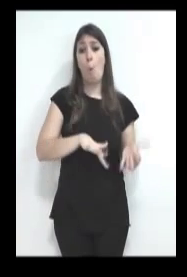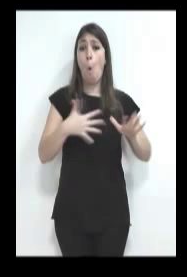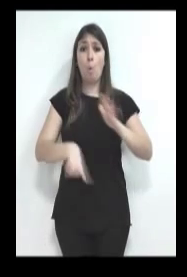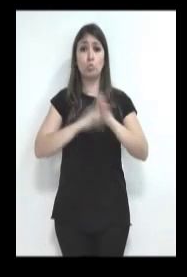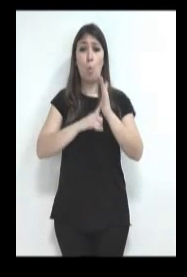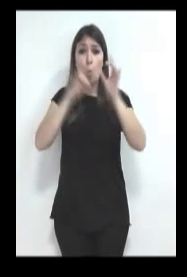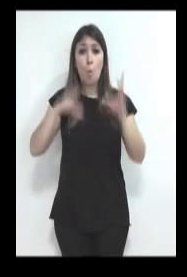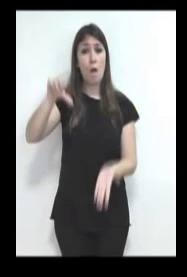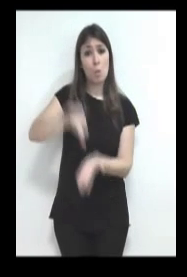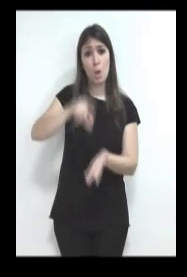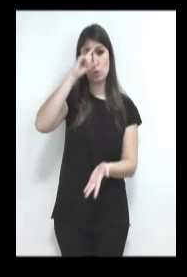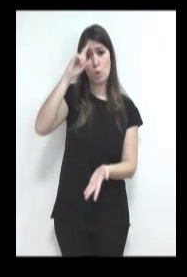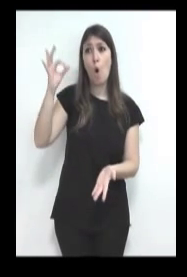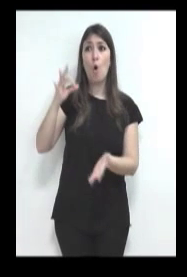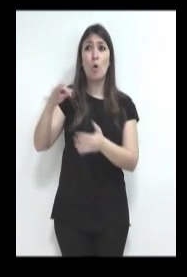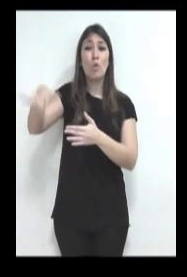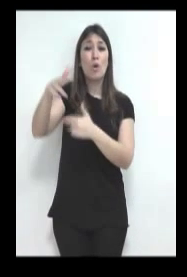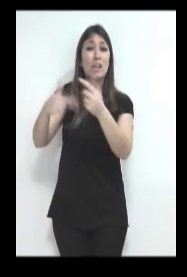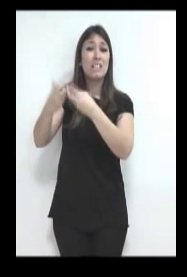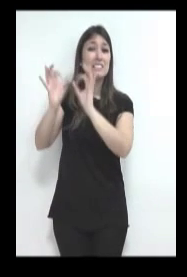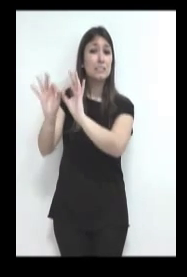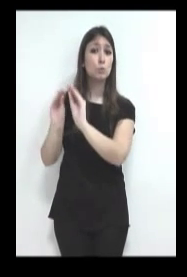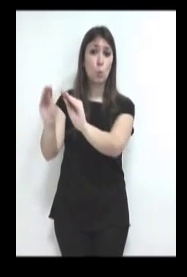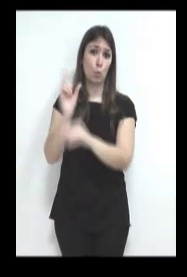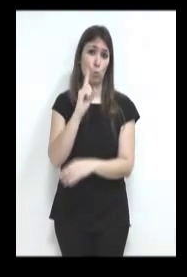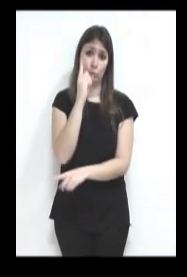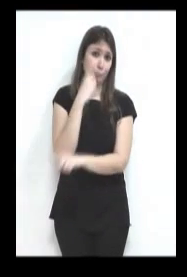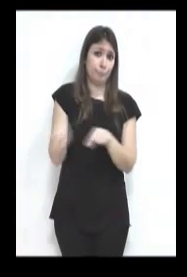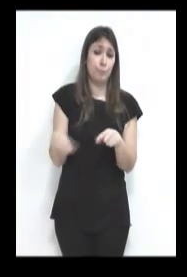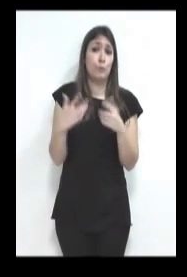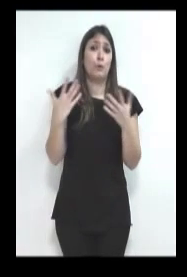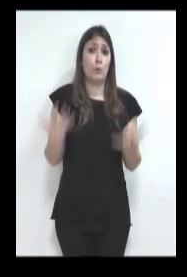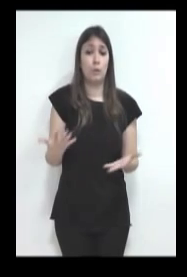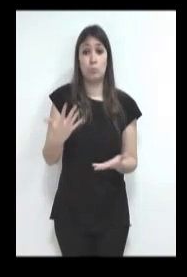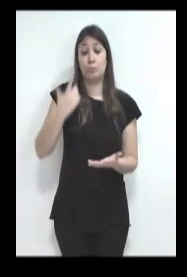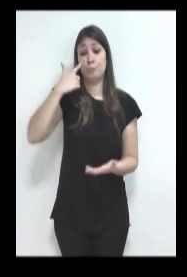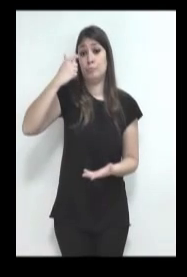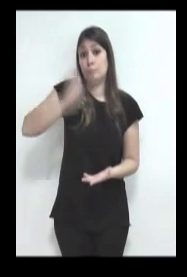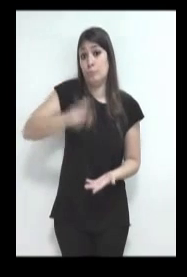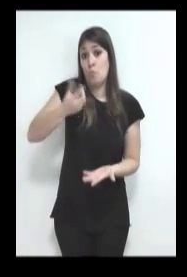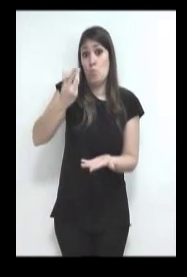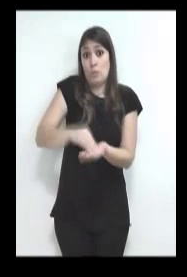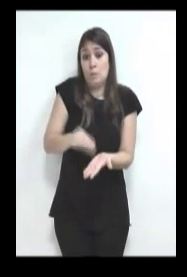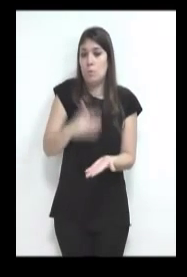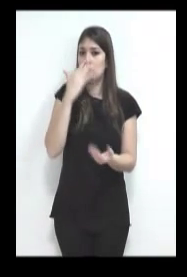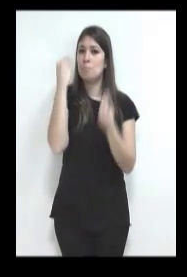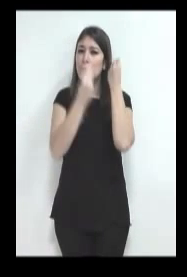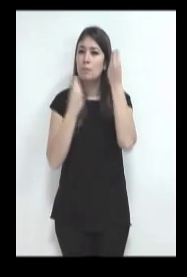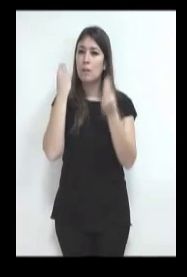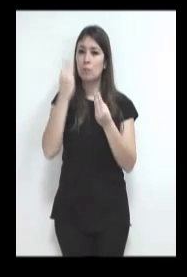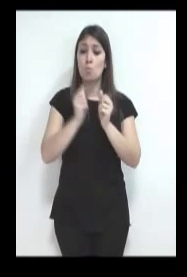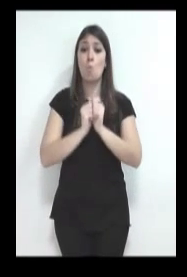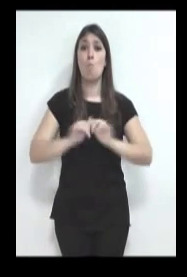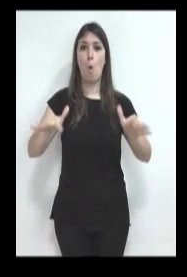en el centro de la ciudad o en una urbanización. Por tanto, en muchos casos estamos pensando en